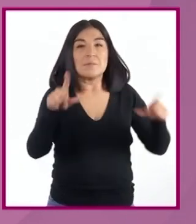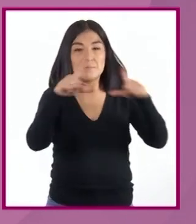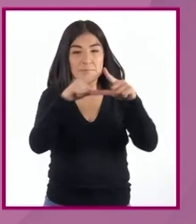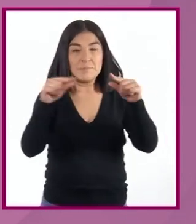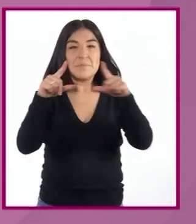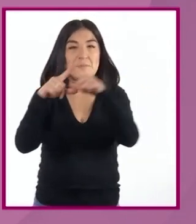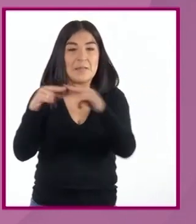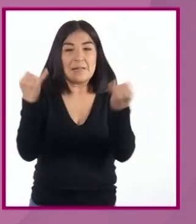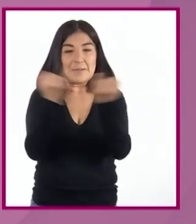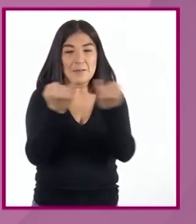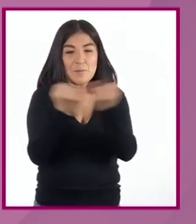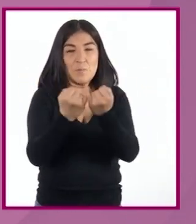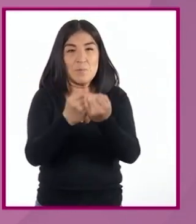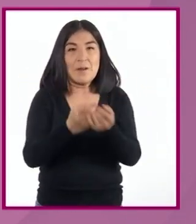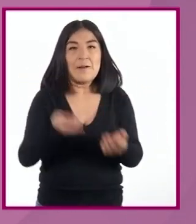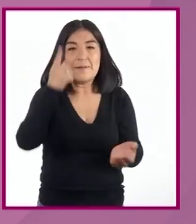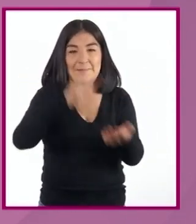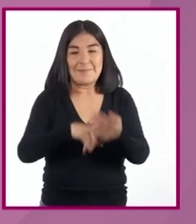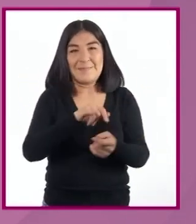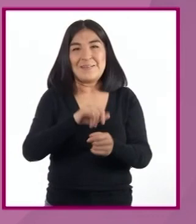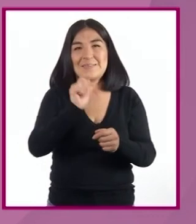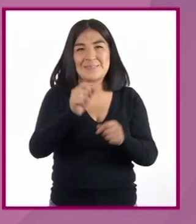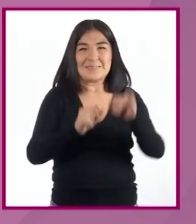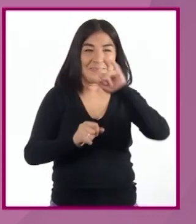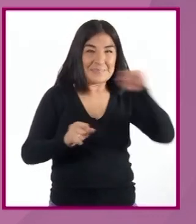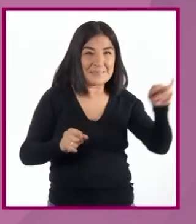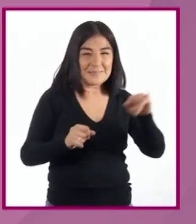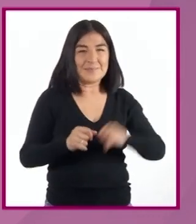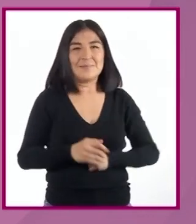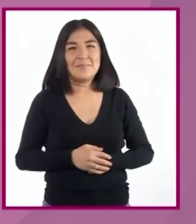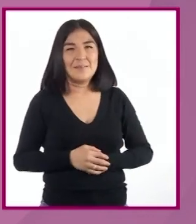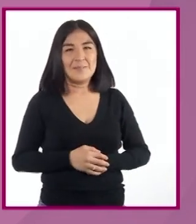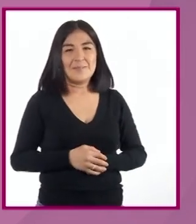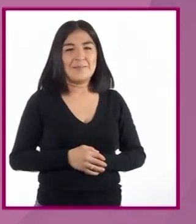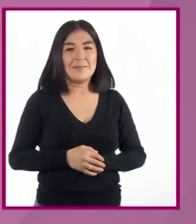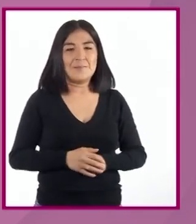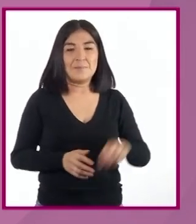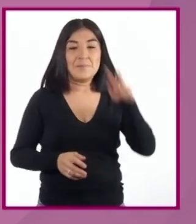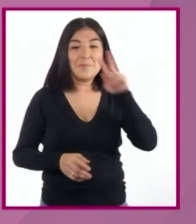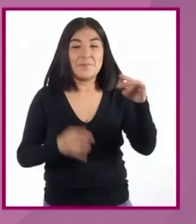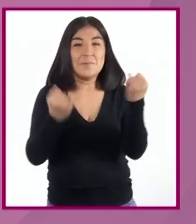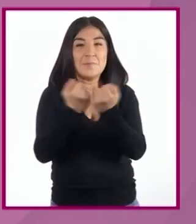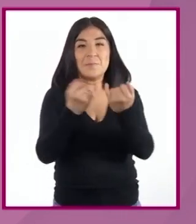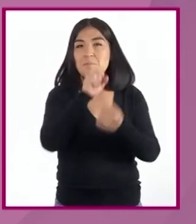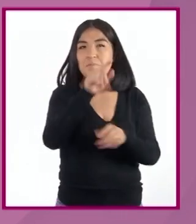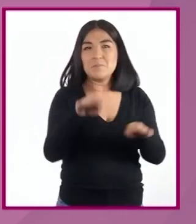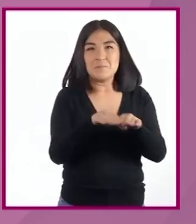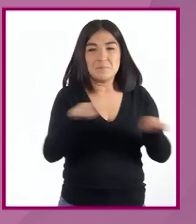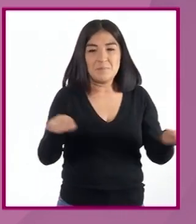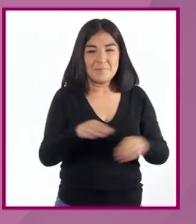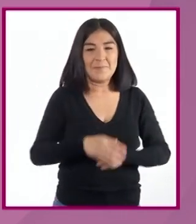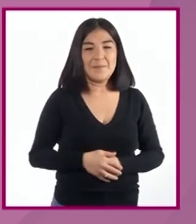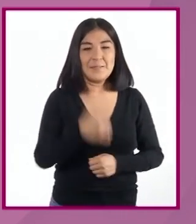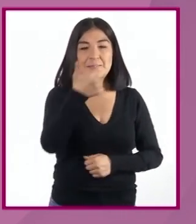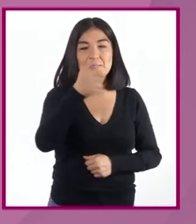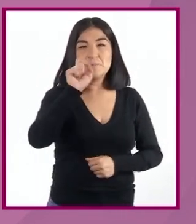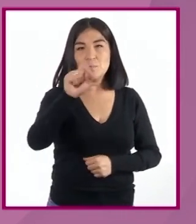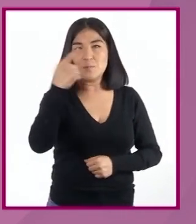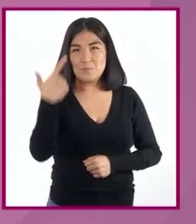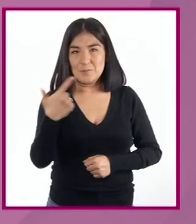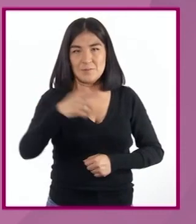en la parte inferior izquierda. Si notan, tienen las mismas medidas: